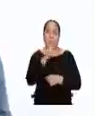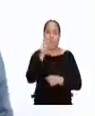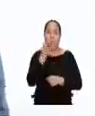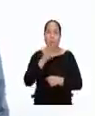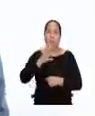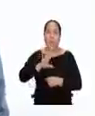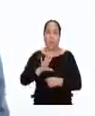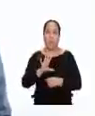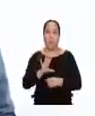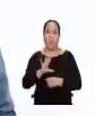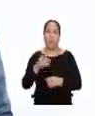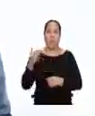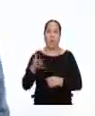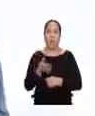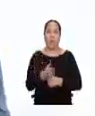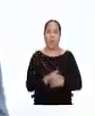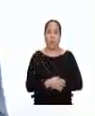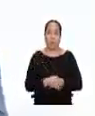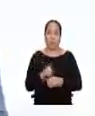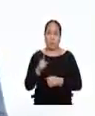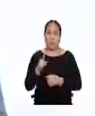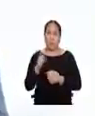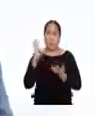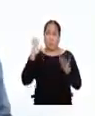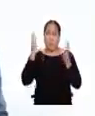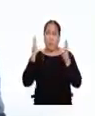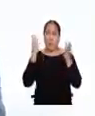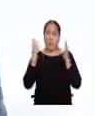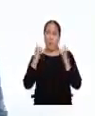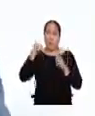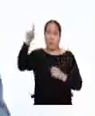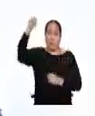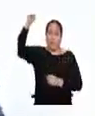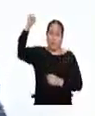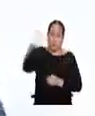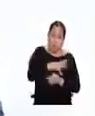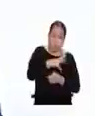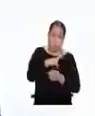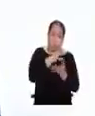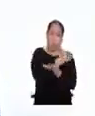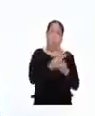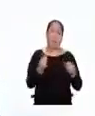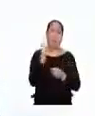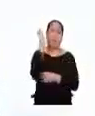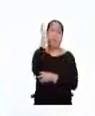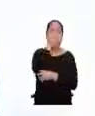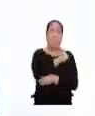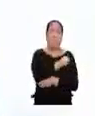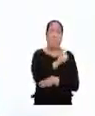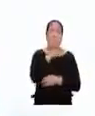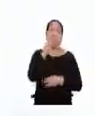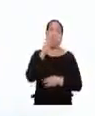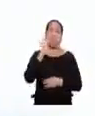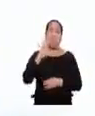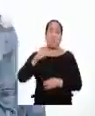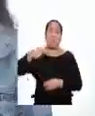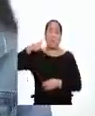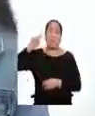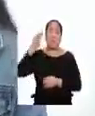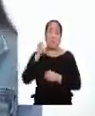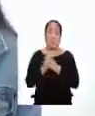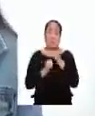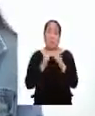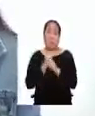peces. Hasta nos compararon con el meteorito gigante que extinguió a los dinosaurios hace 65 millones de